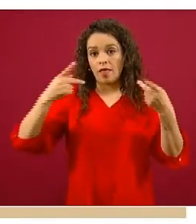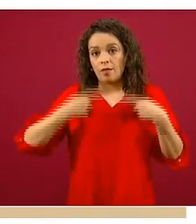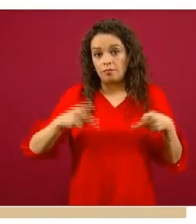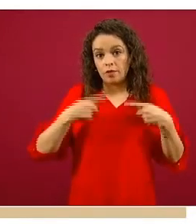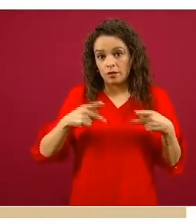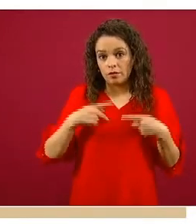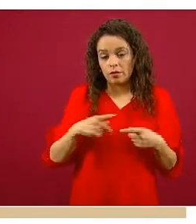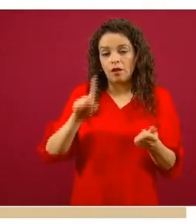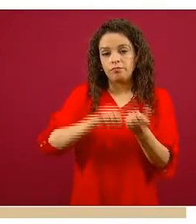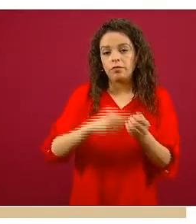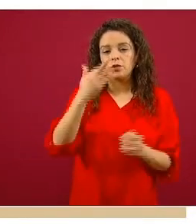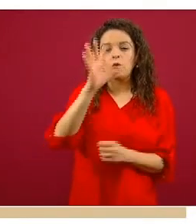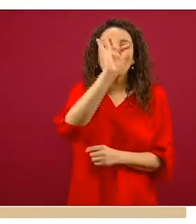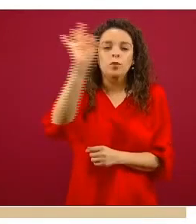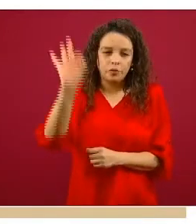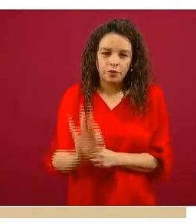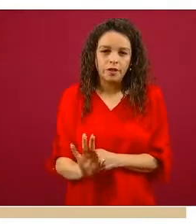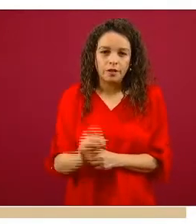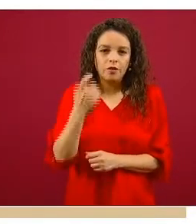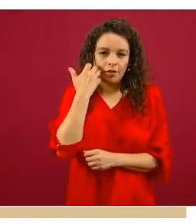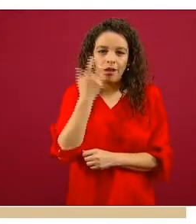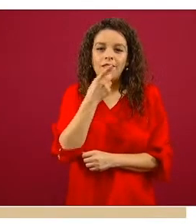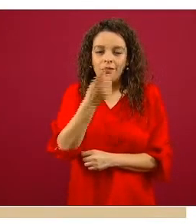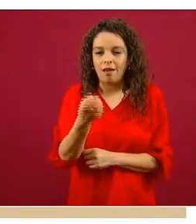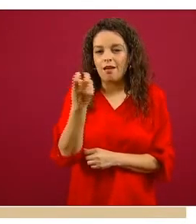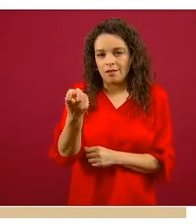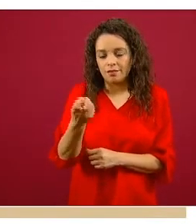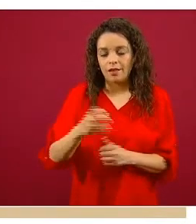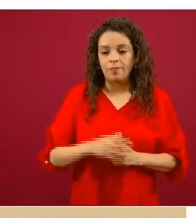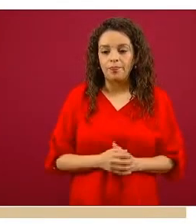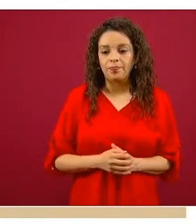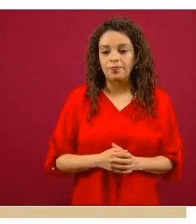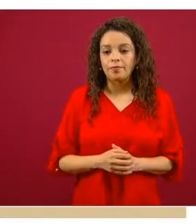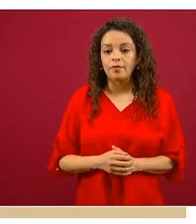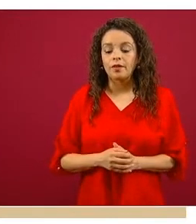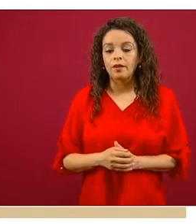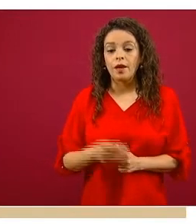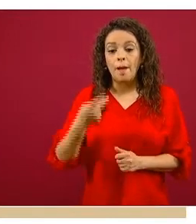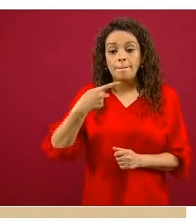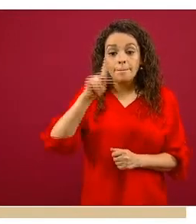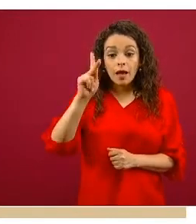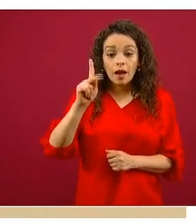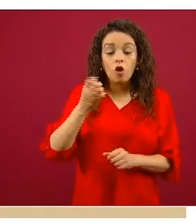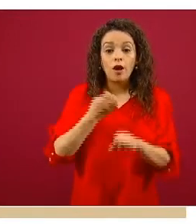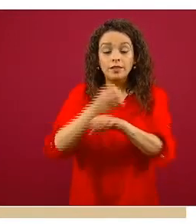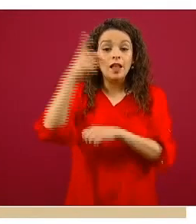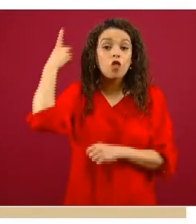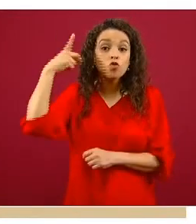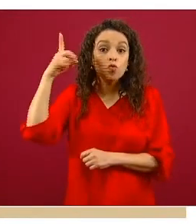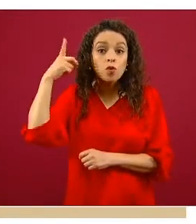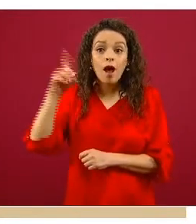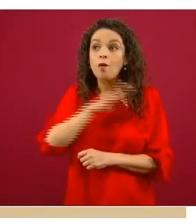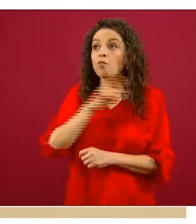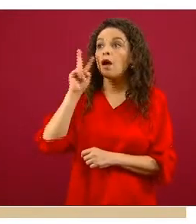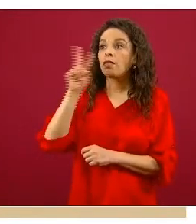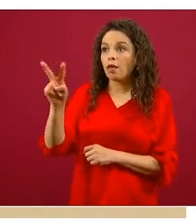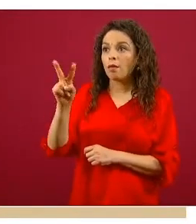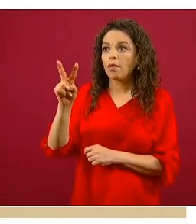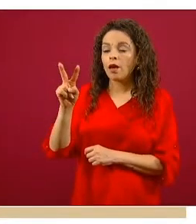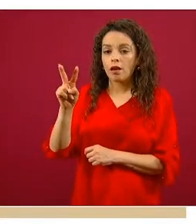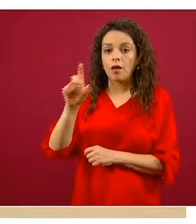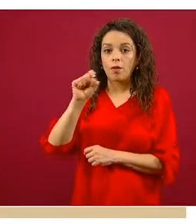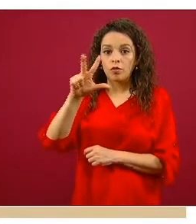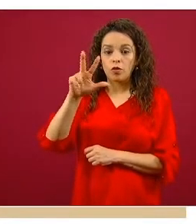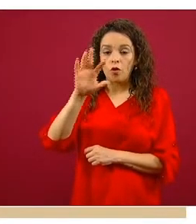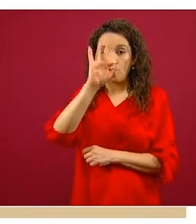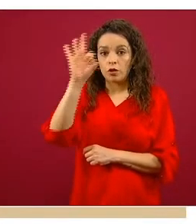del 50%, pero podemos ver también cómo el estado de Durango tiene menos